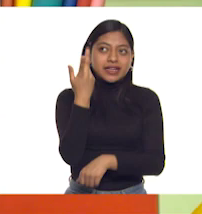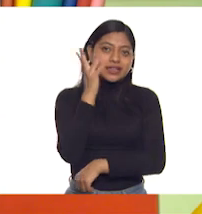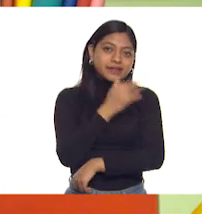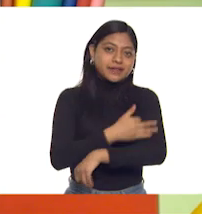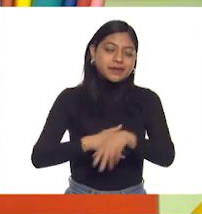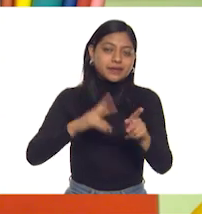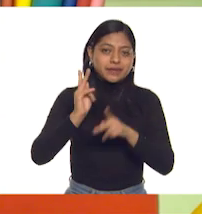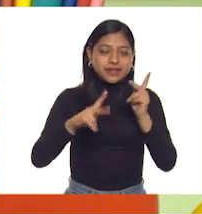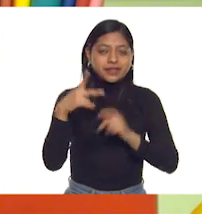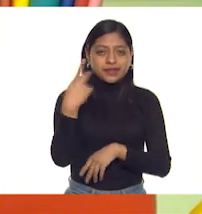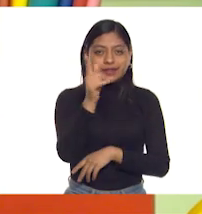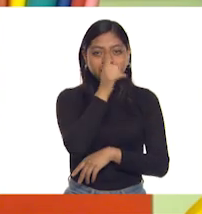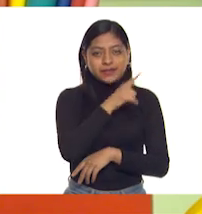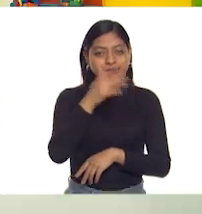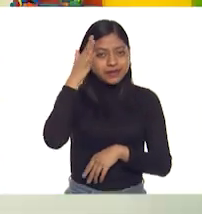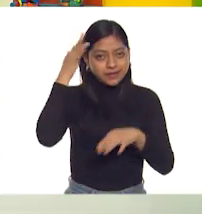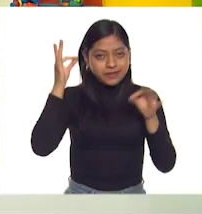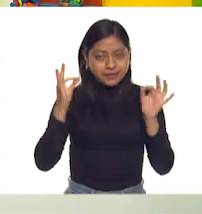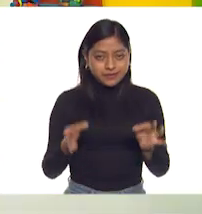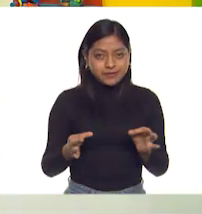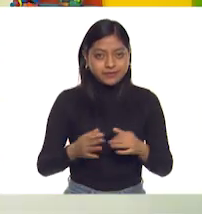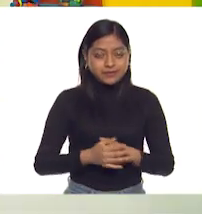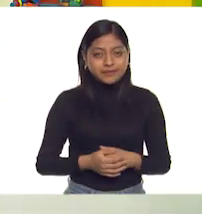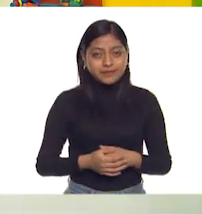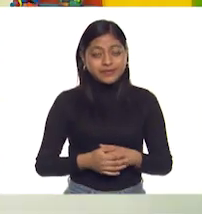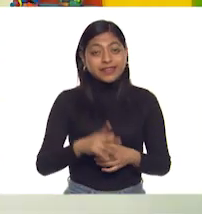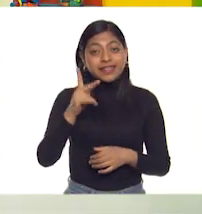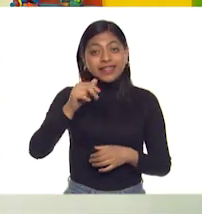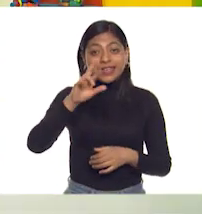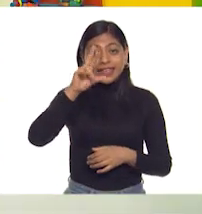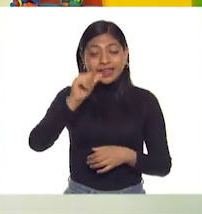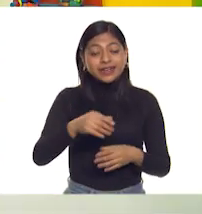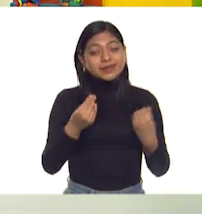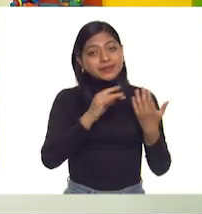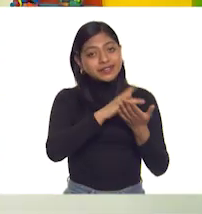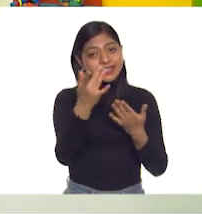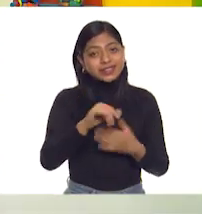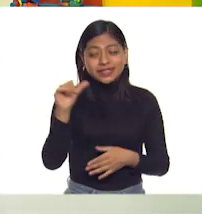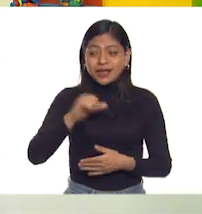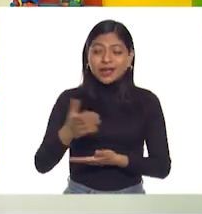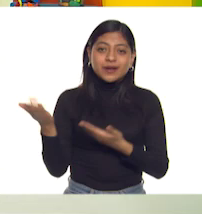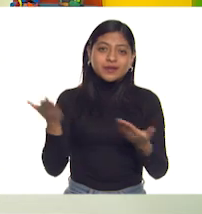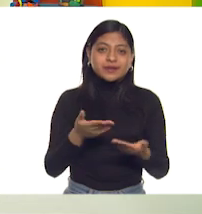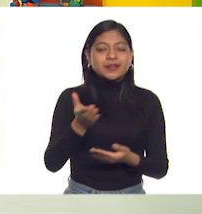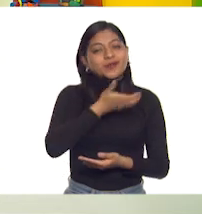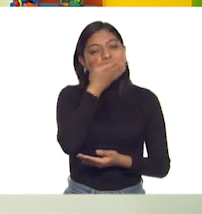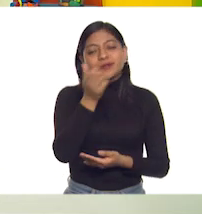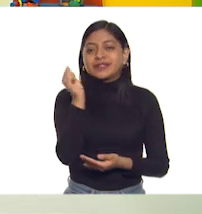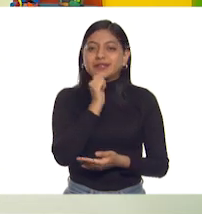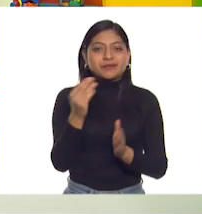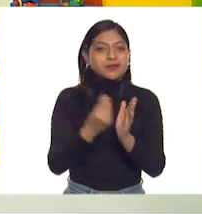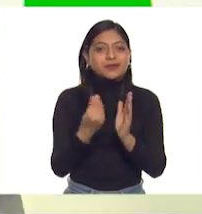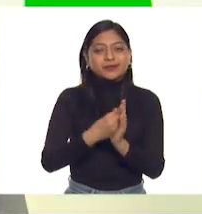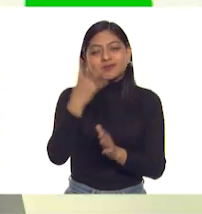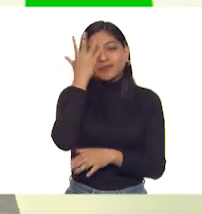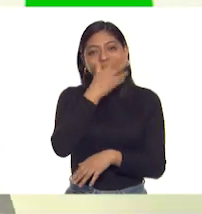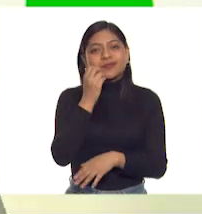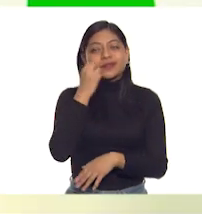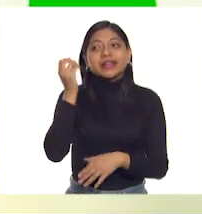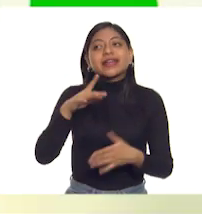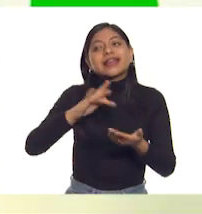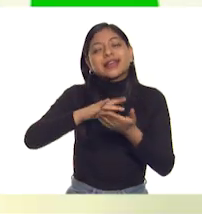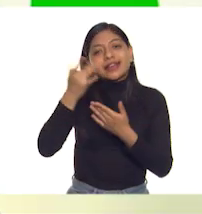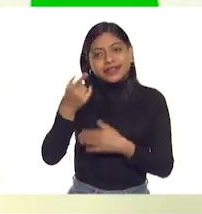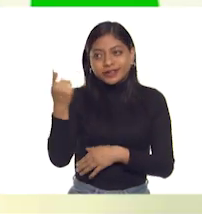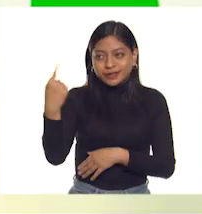platica con tu familia en tu lengua materna. Carla, muchísimas gracias. Como siempre, fue una sesión increíble. Gracias a ti por